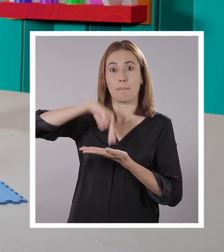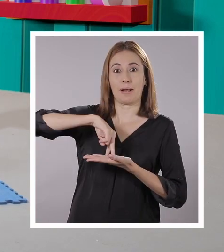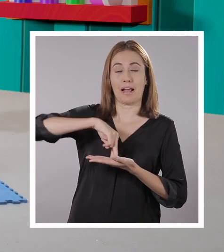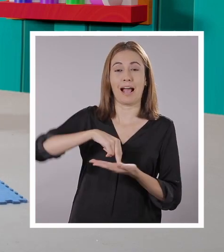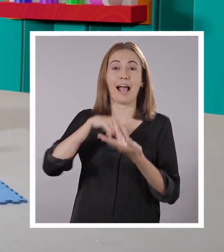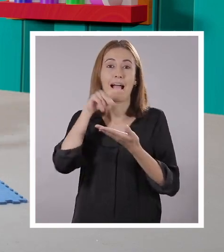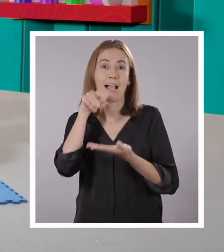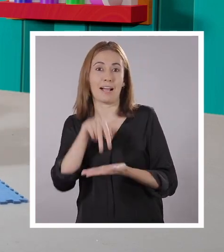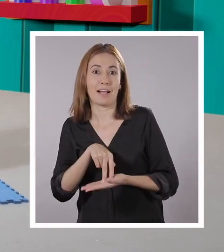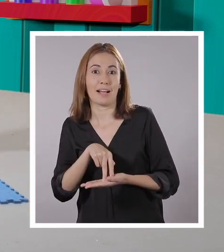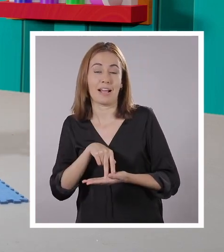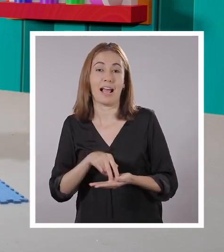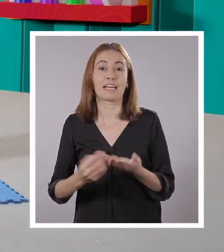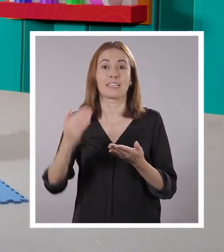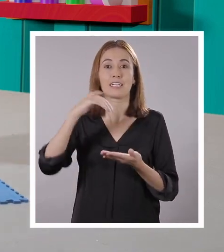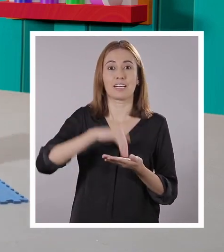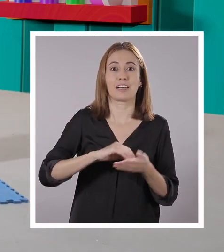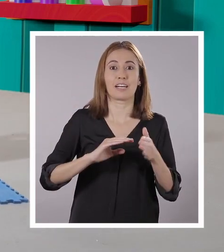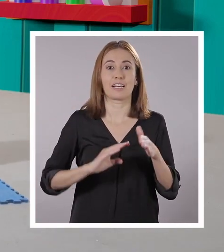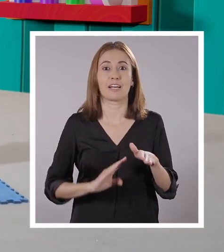¡Adelante!